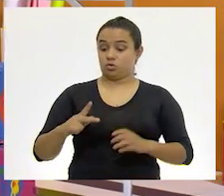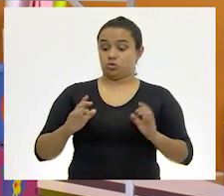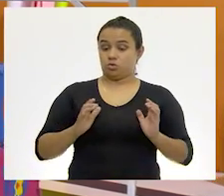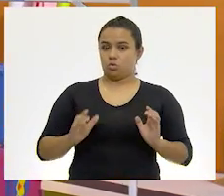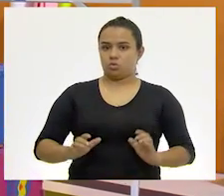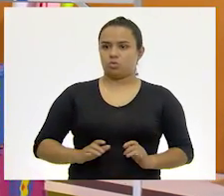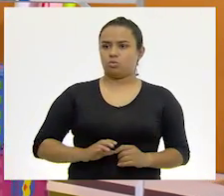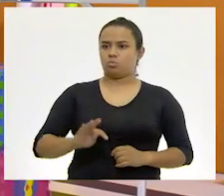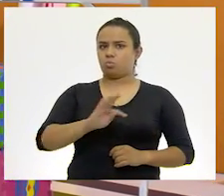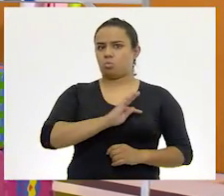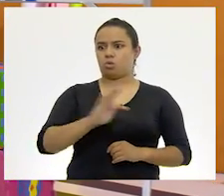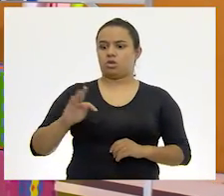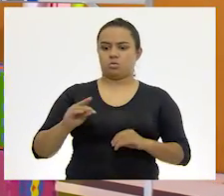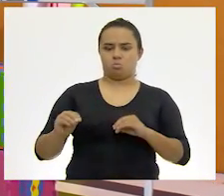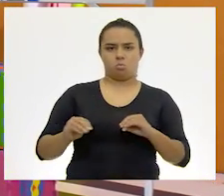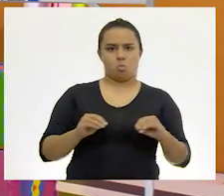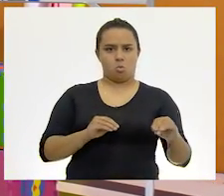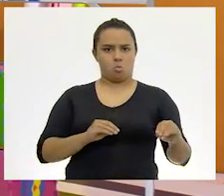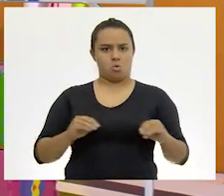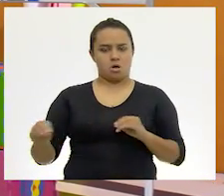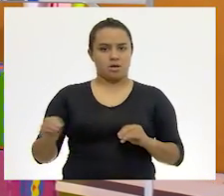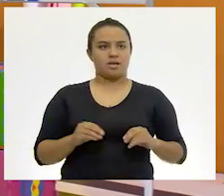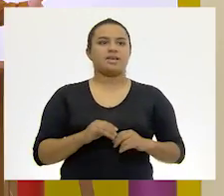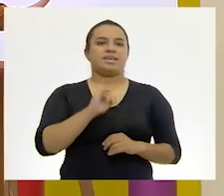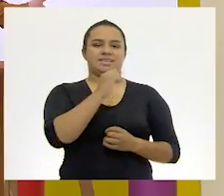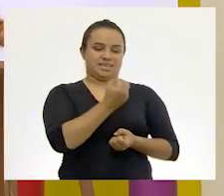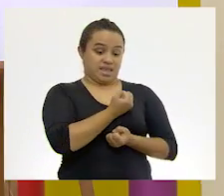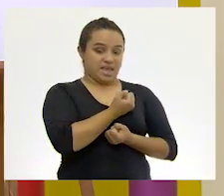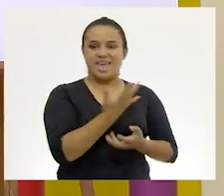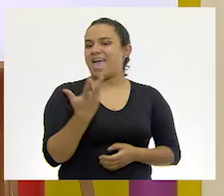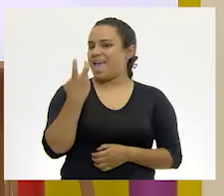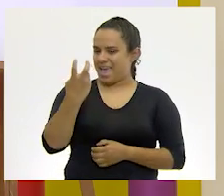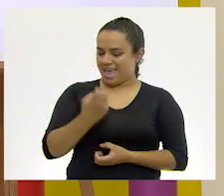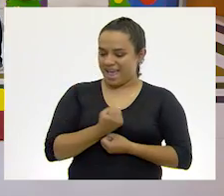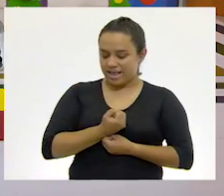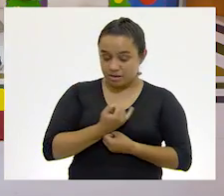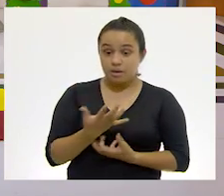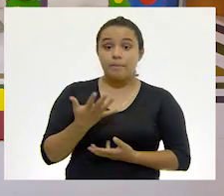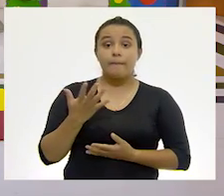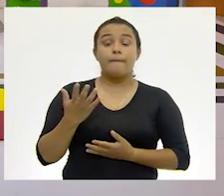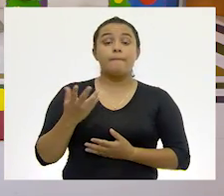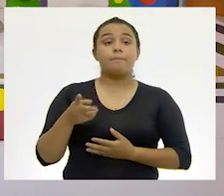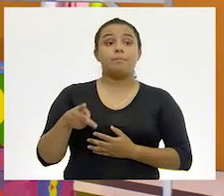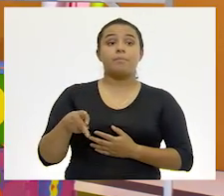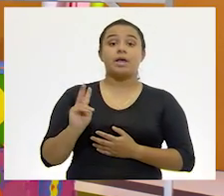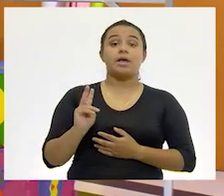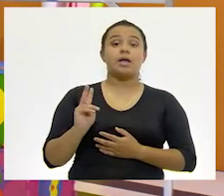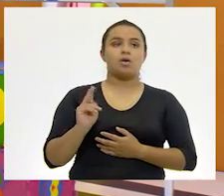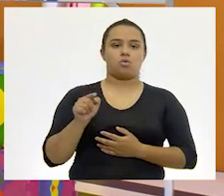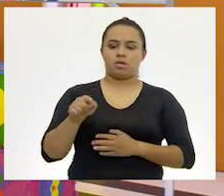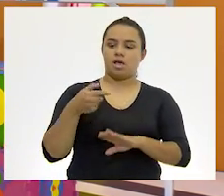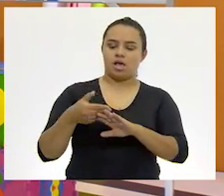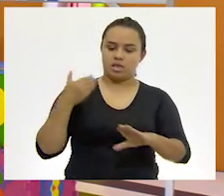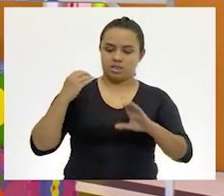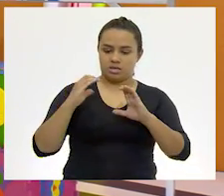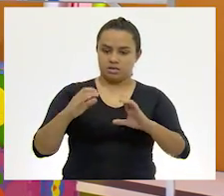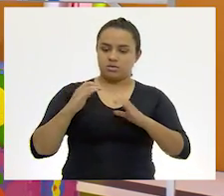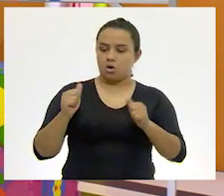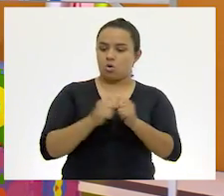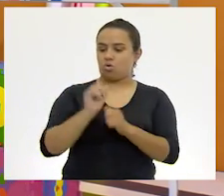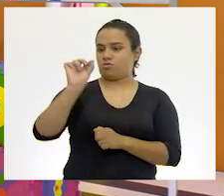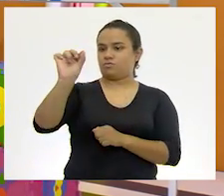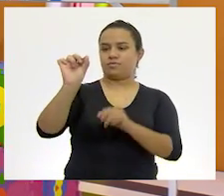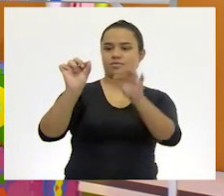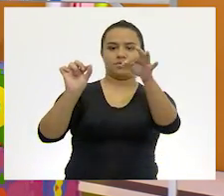cuerpo se mueva, como le va... Se exprese, pero tomó la precaución de tener algo en la